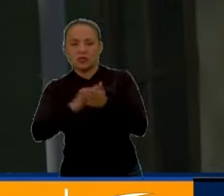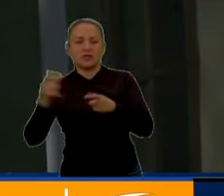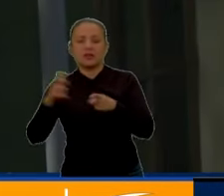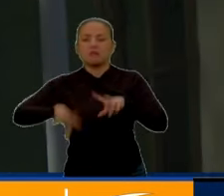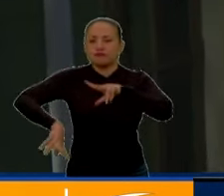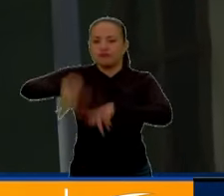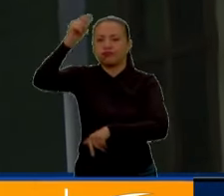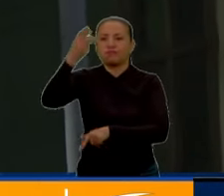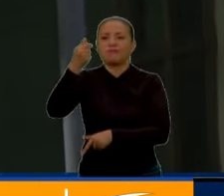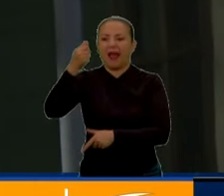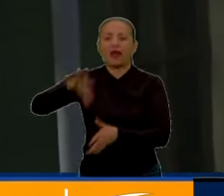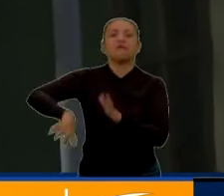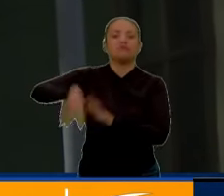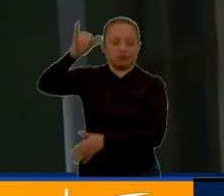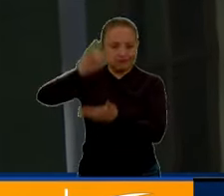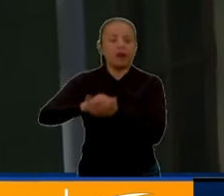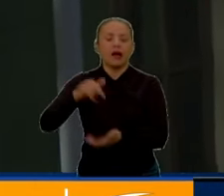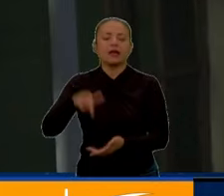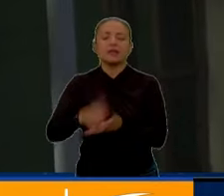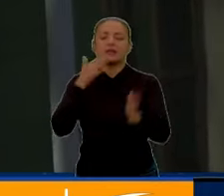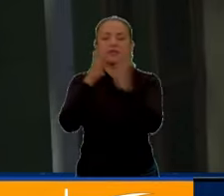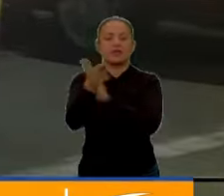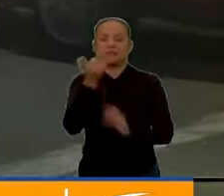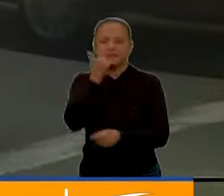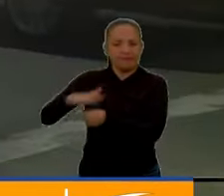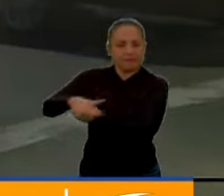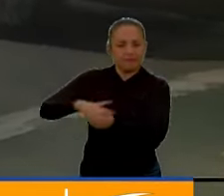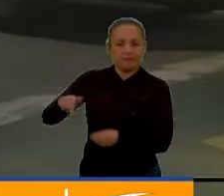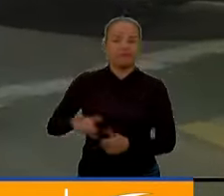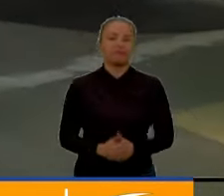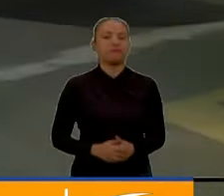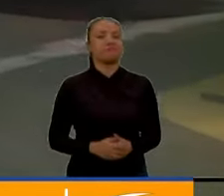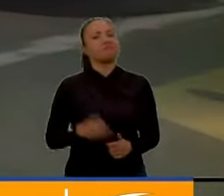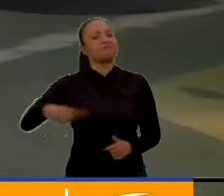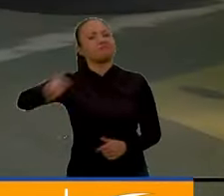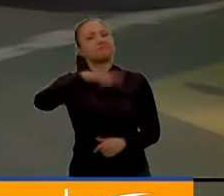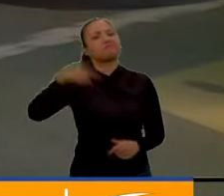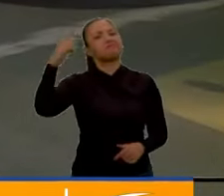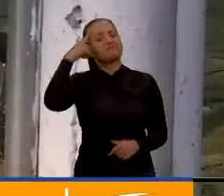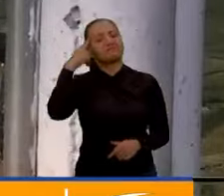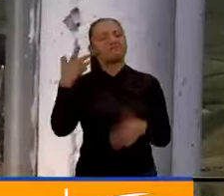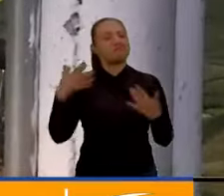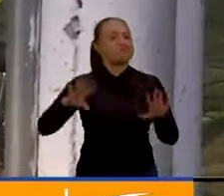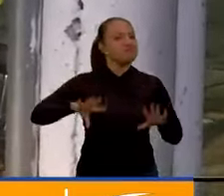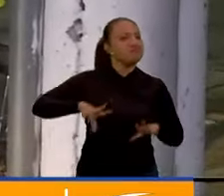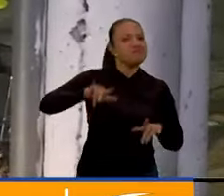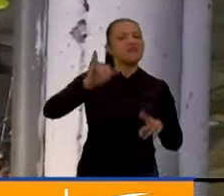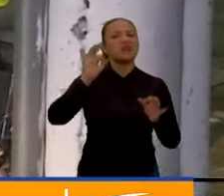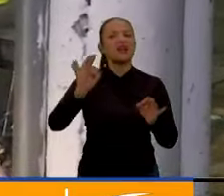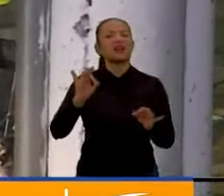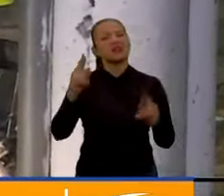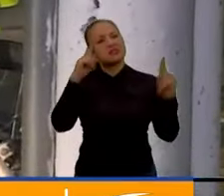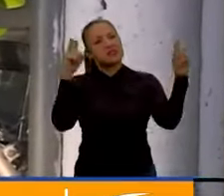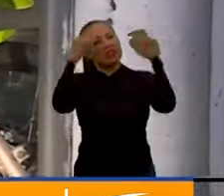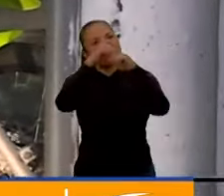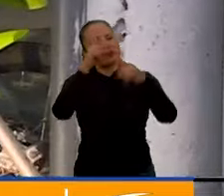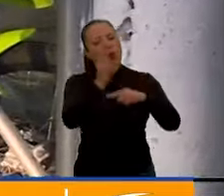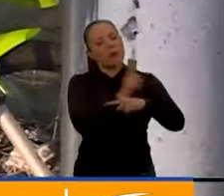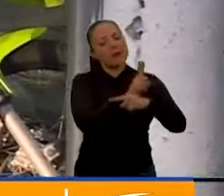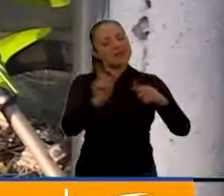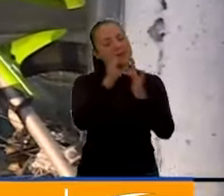Aquí está el primer informe del Ojo de la Noche. Cuando todos pensaron que los delincuentes iban a reflexionar después de